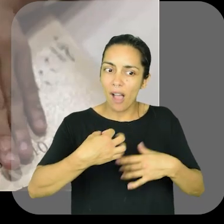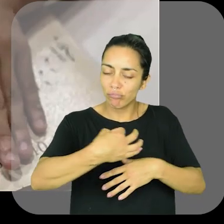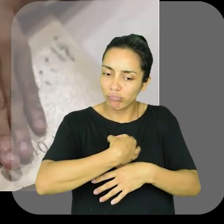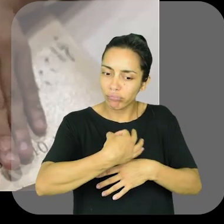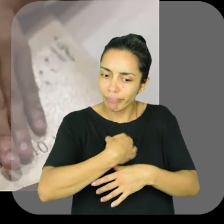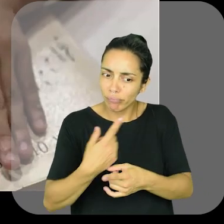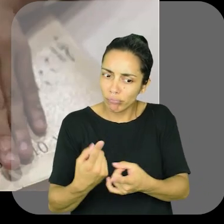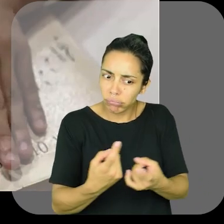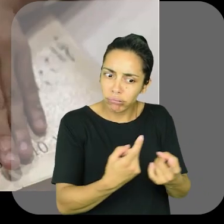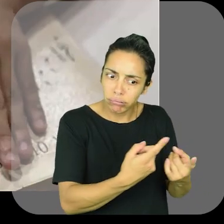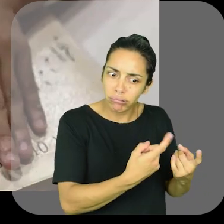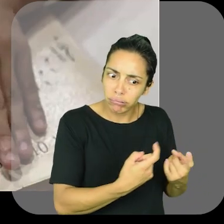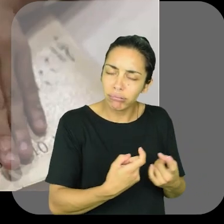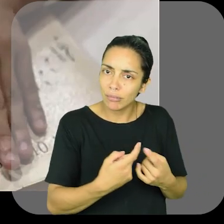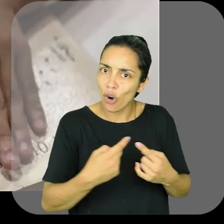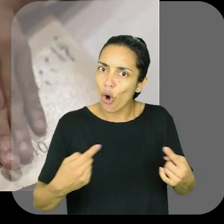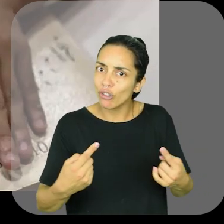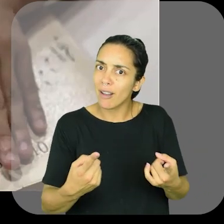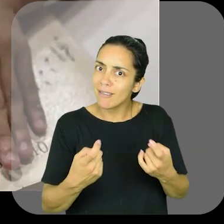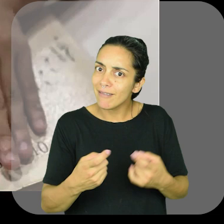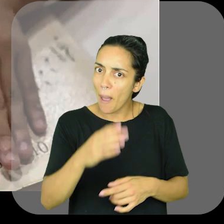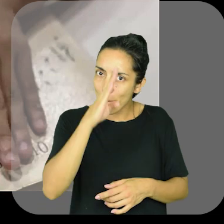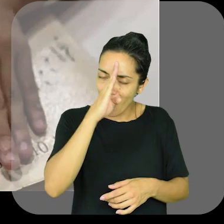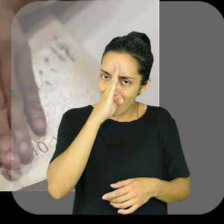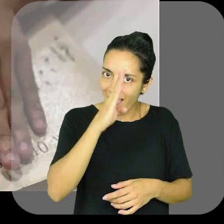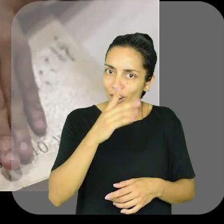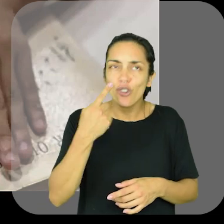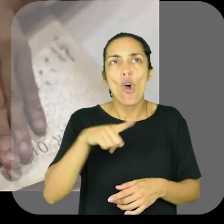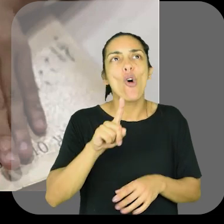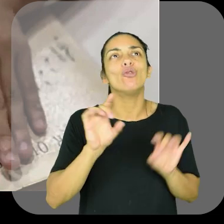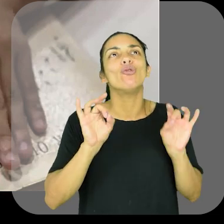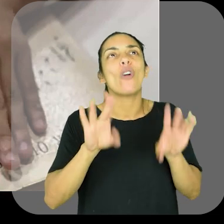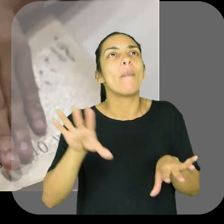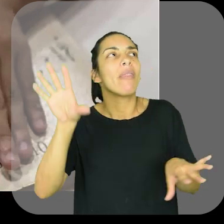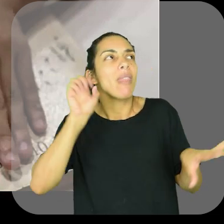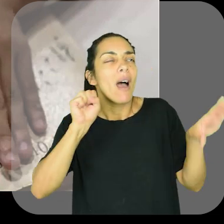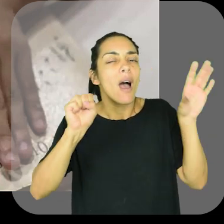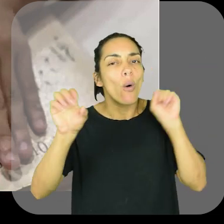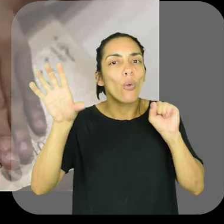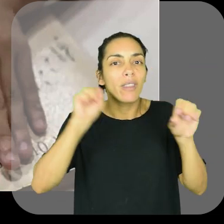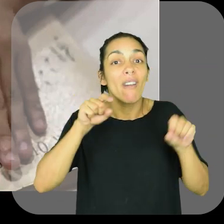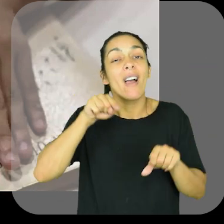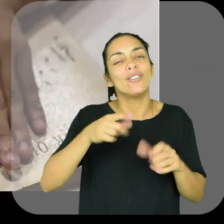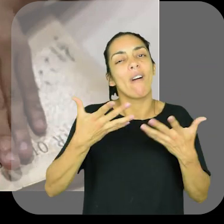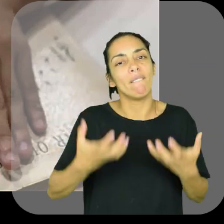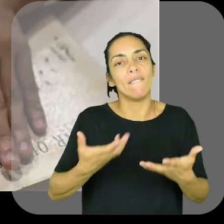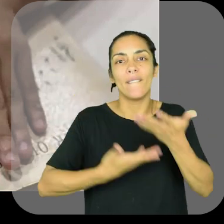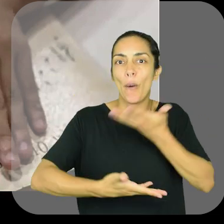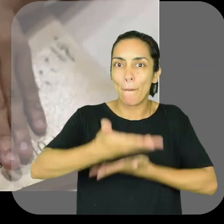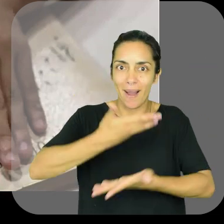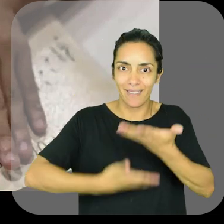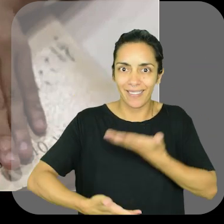aprendido únicamente desde lo auditivo. Bueno, es lo que quería compartir,